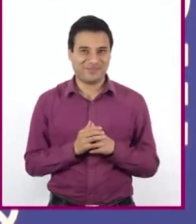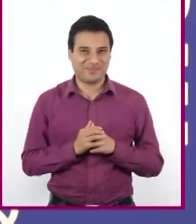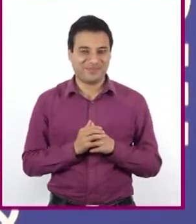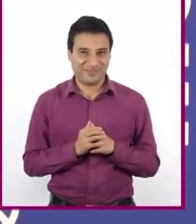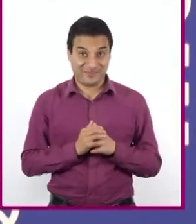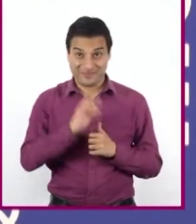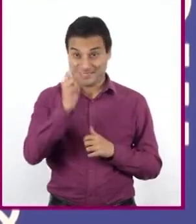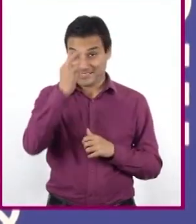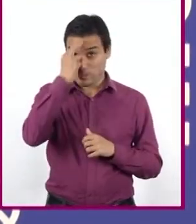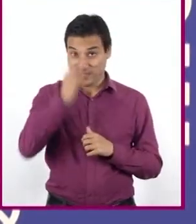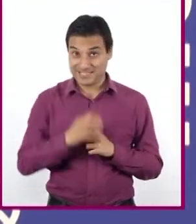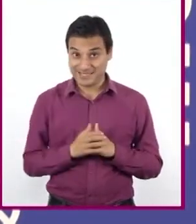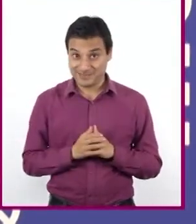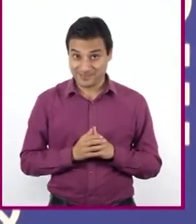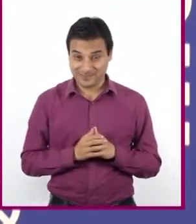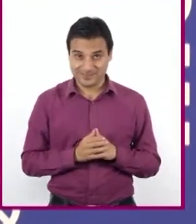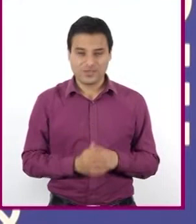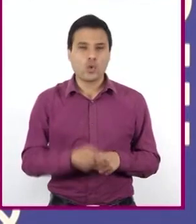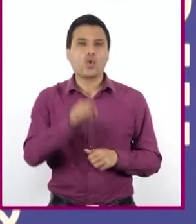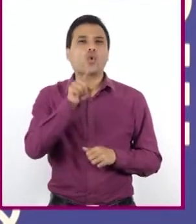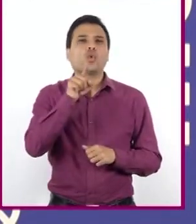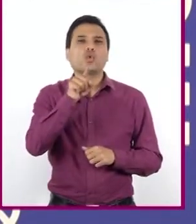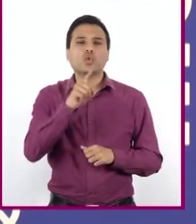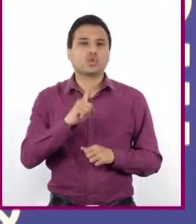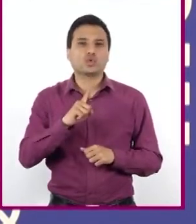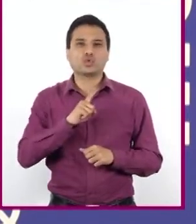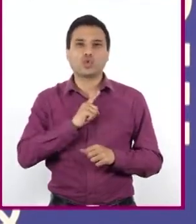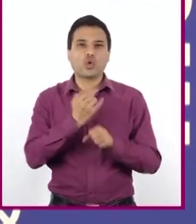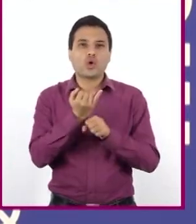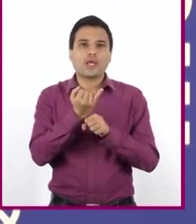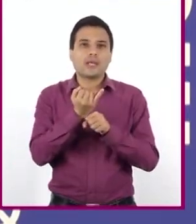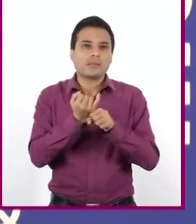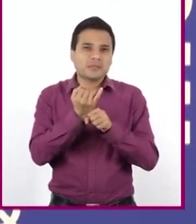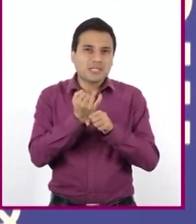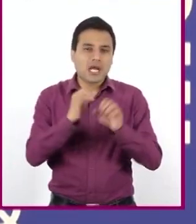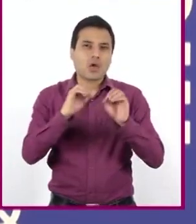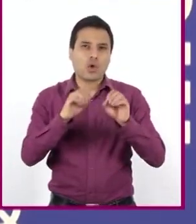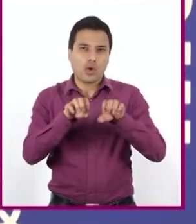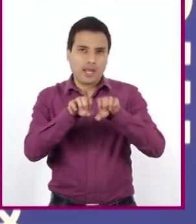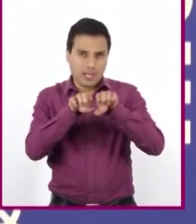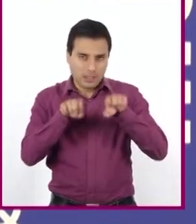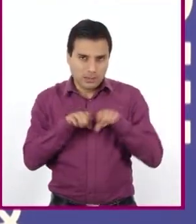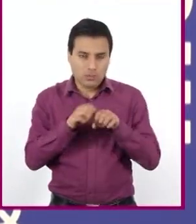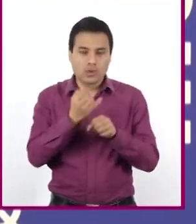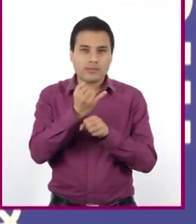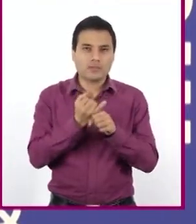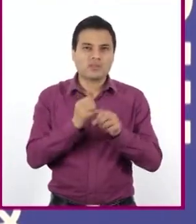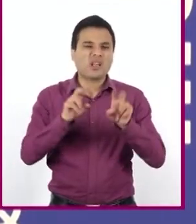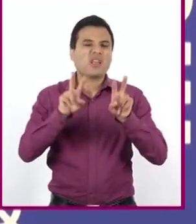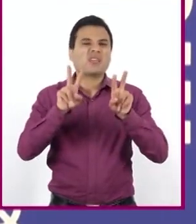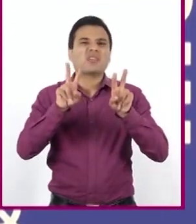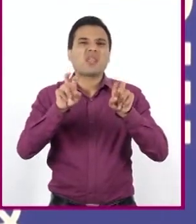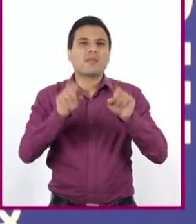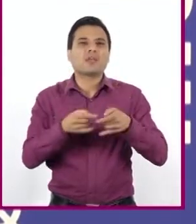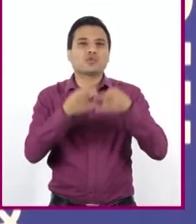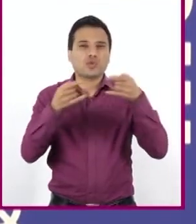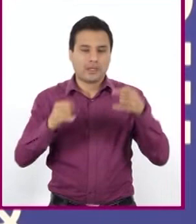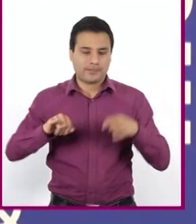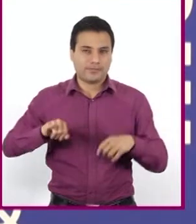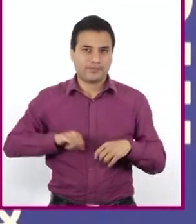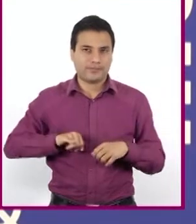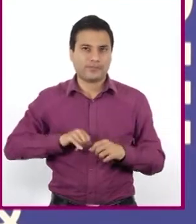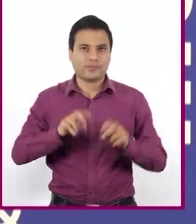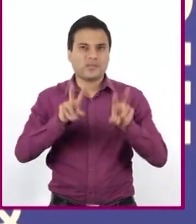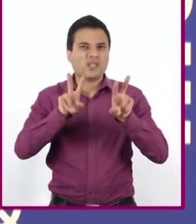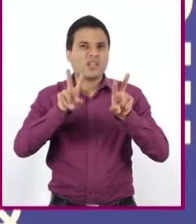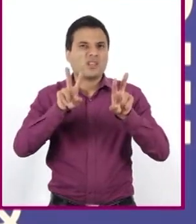una investigación personal o colectiva de un proceso histórico que sea de su interés. Recuerden que el tema sugerido